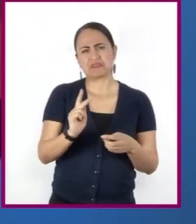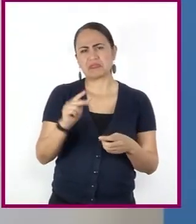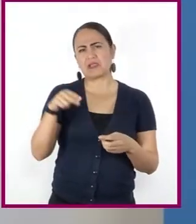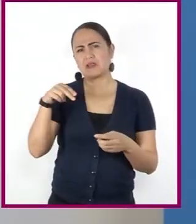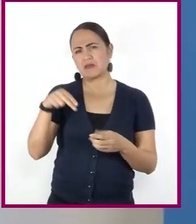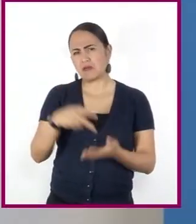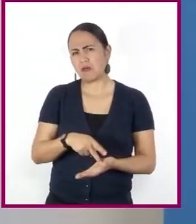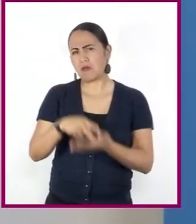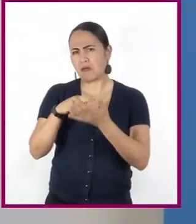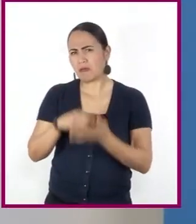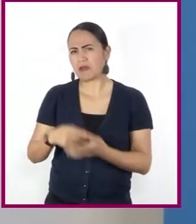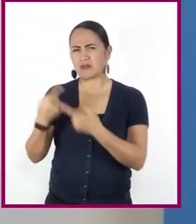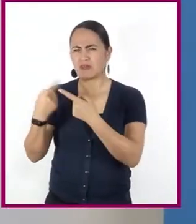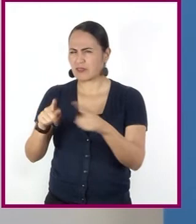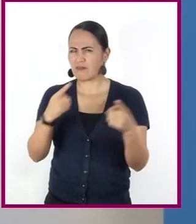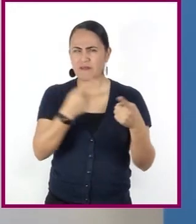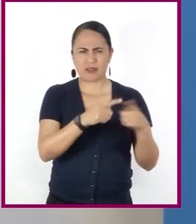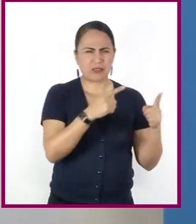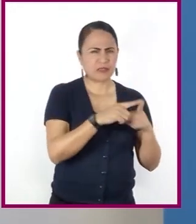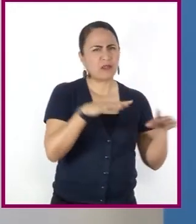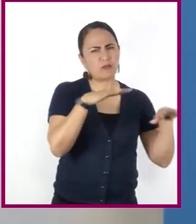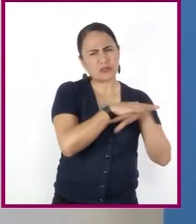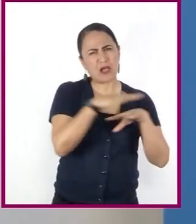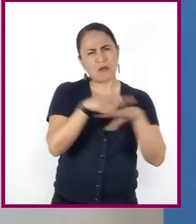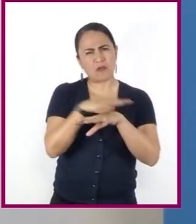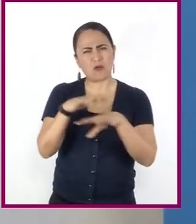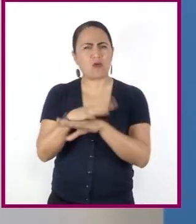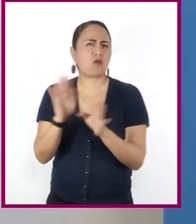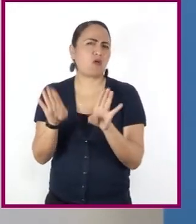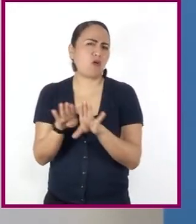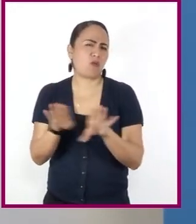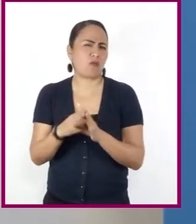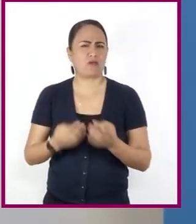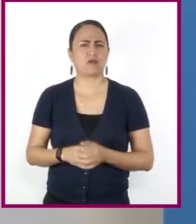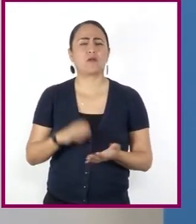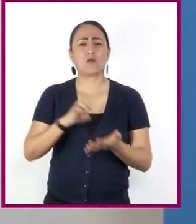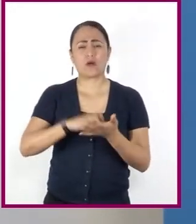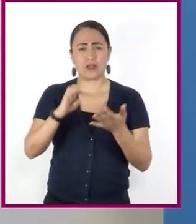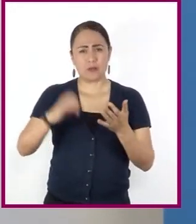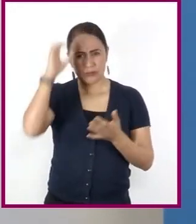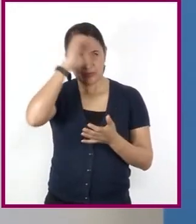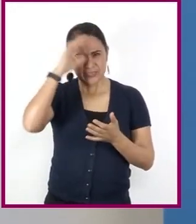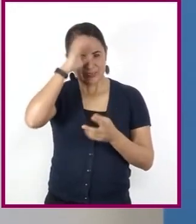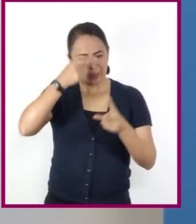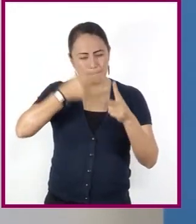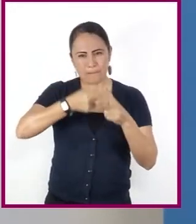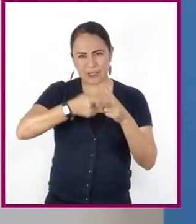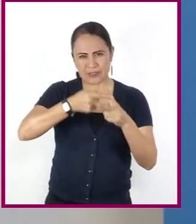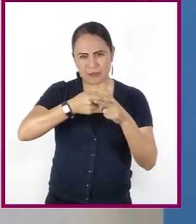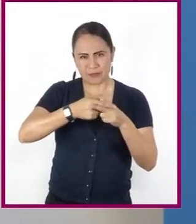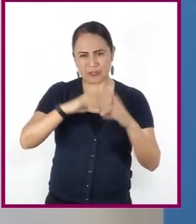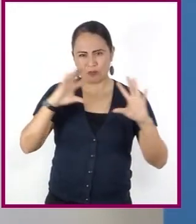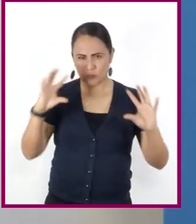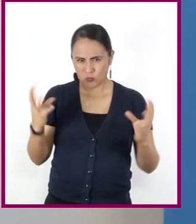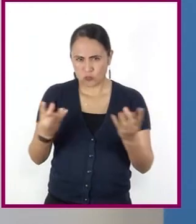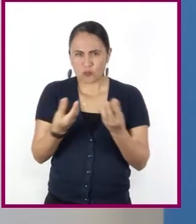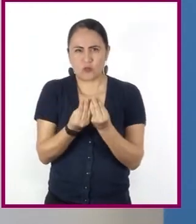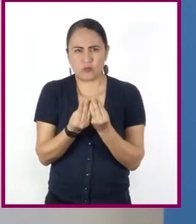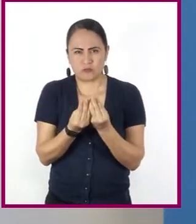modificado. A lo largo de los años, y gracias a ciencias como las matemáticas, hemos logrado unificar las